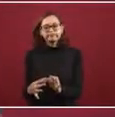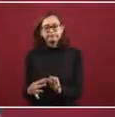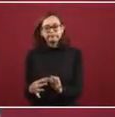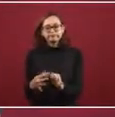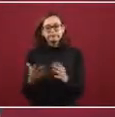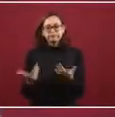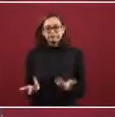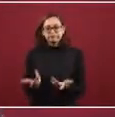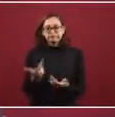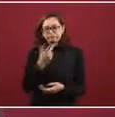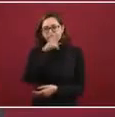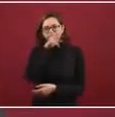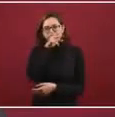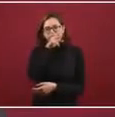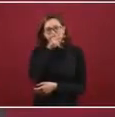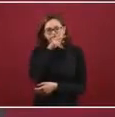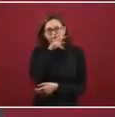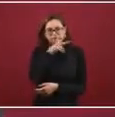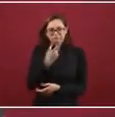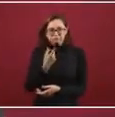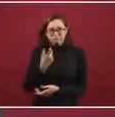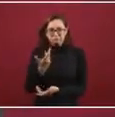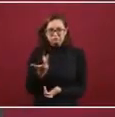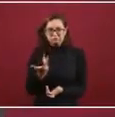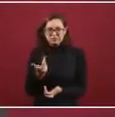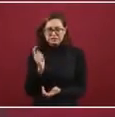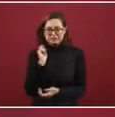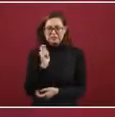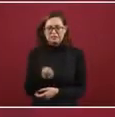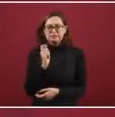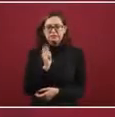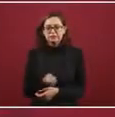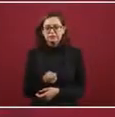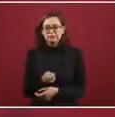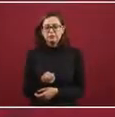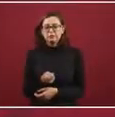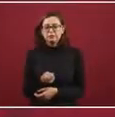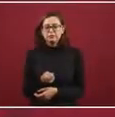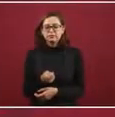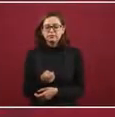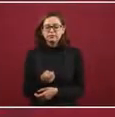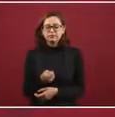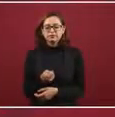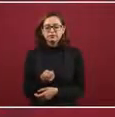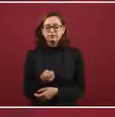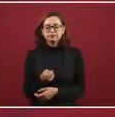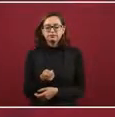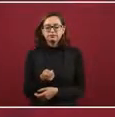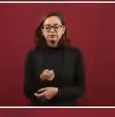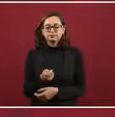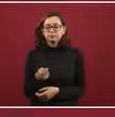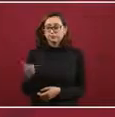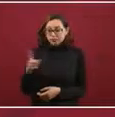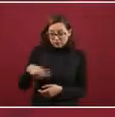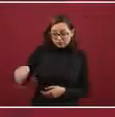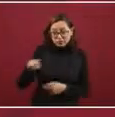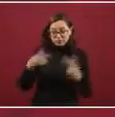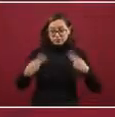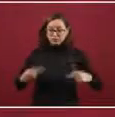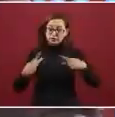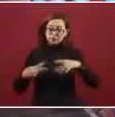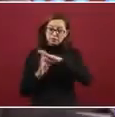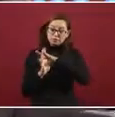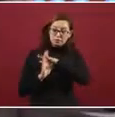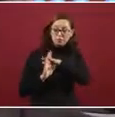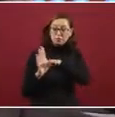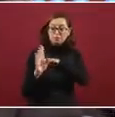una preocupación propia, que es la necesidad de que quienes transcurran por nuestro territorio lo